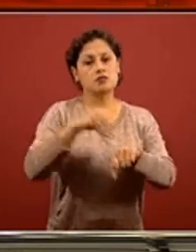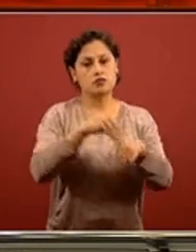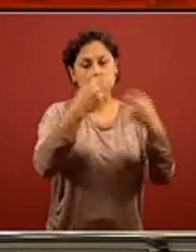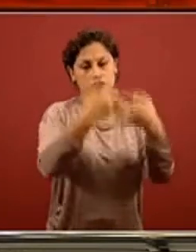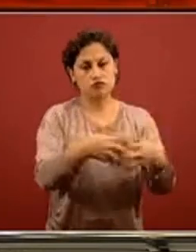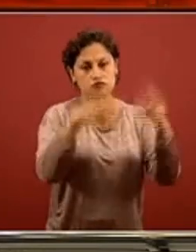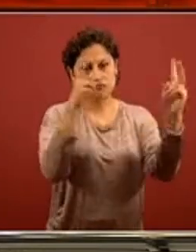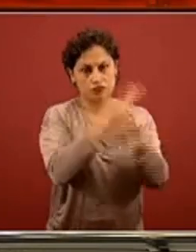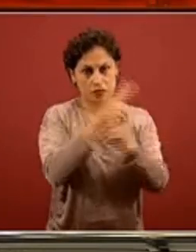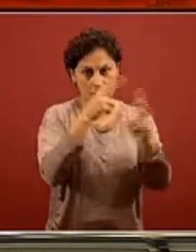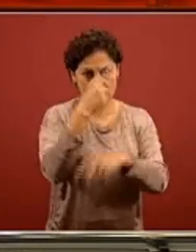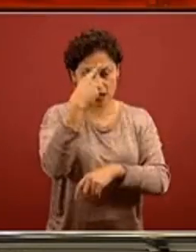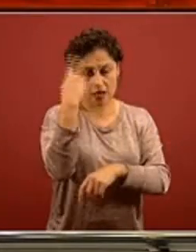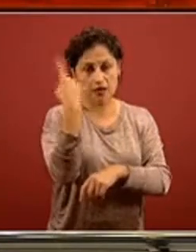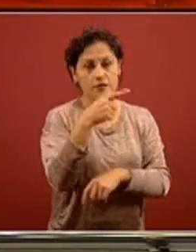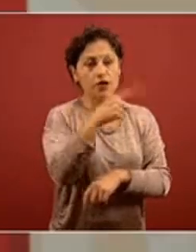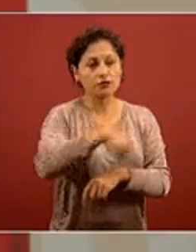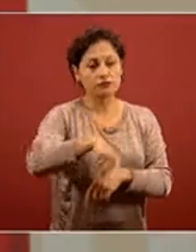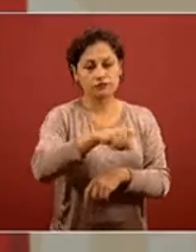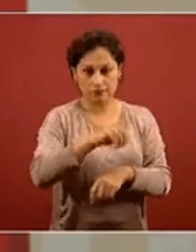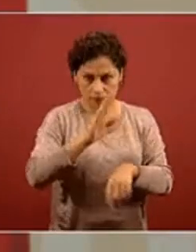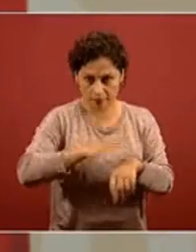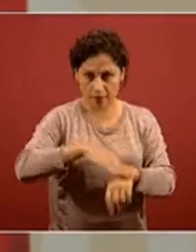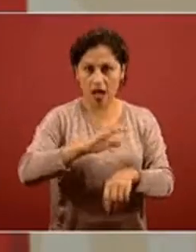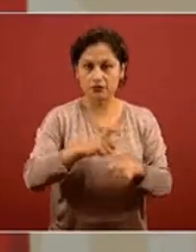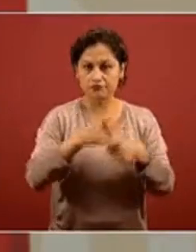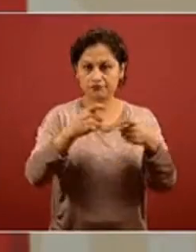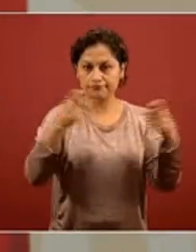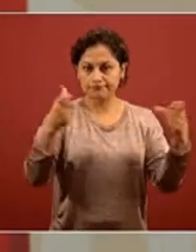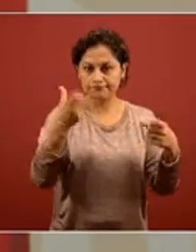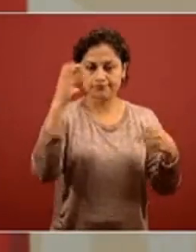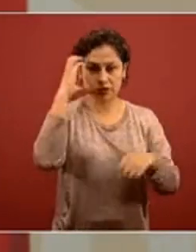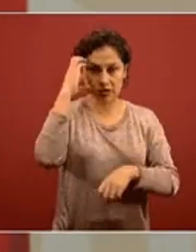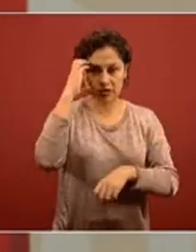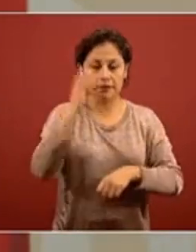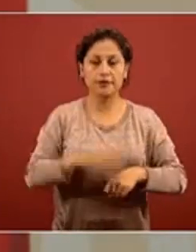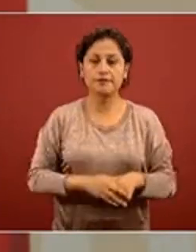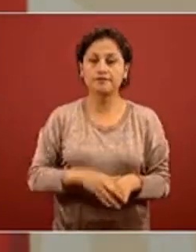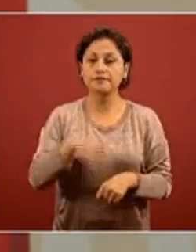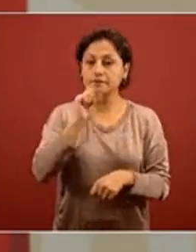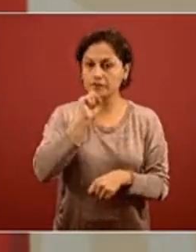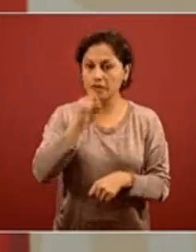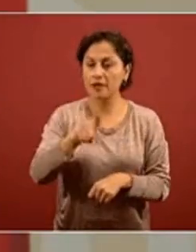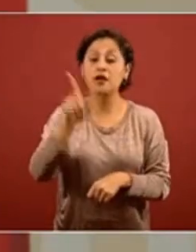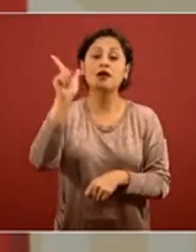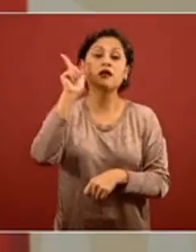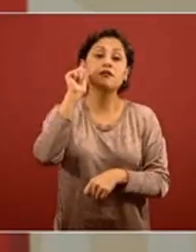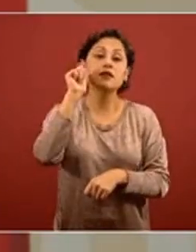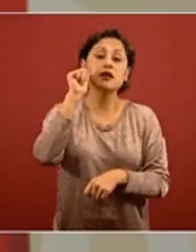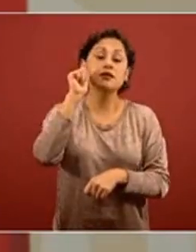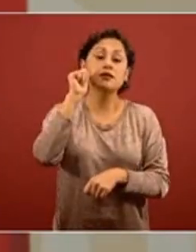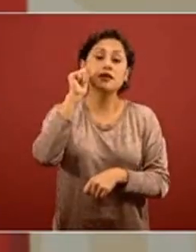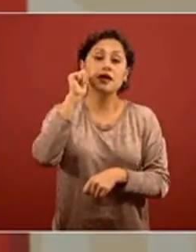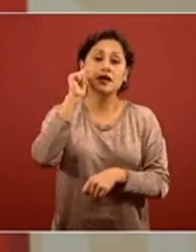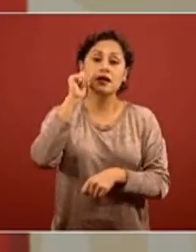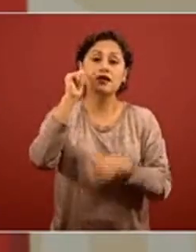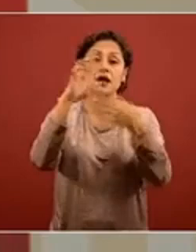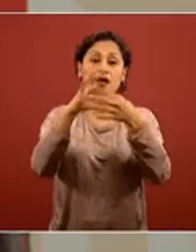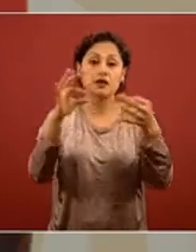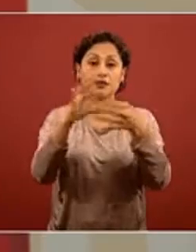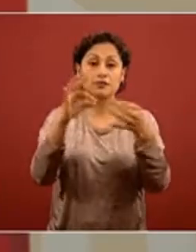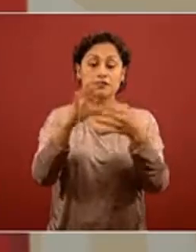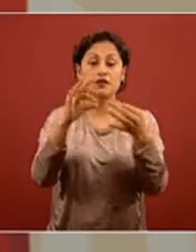mecánicos o que existiera el personal. También esto implicó, y mañana lo vamos a comentar en el Pulso de la Salud, el asunto